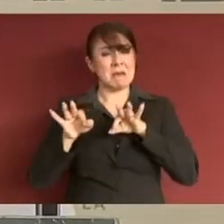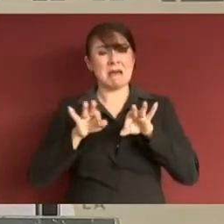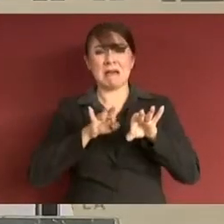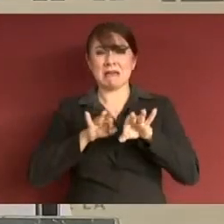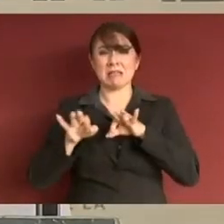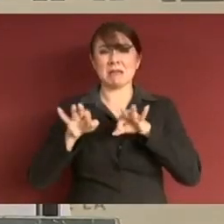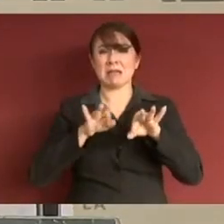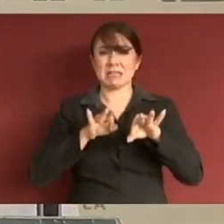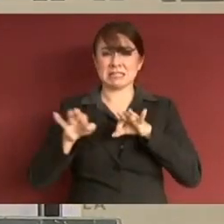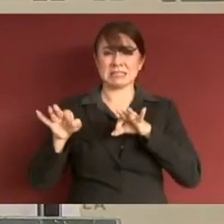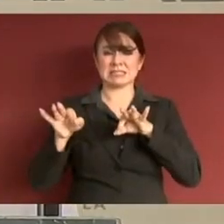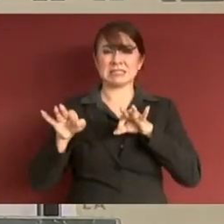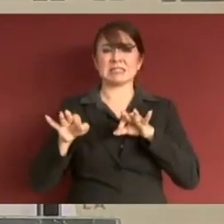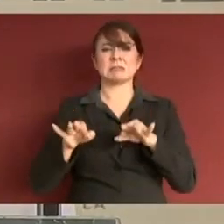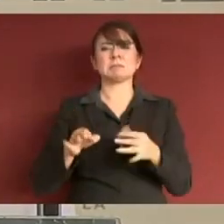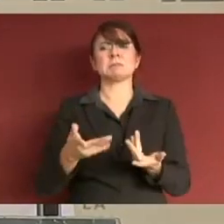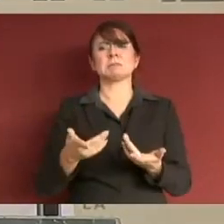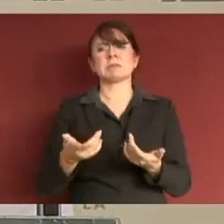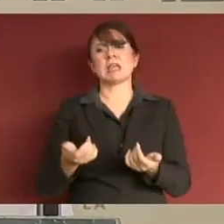la Secretaría de la Defensa,